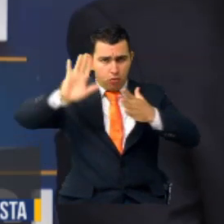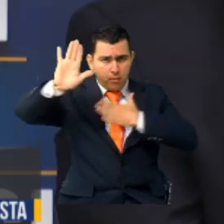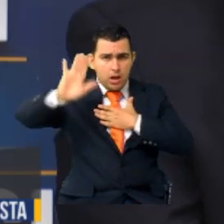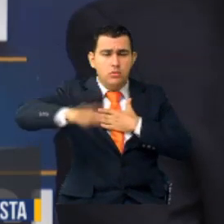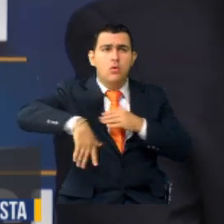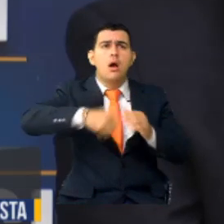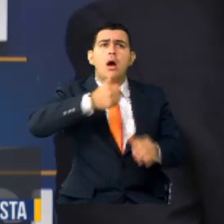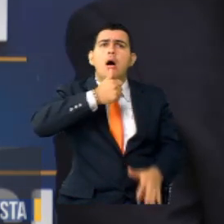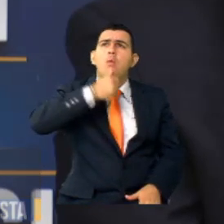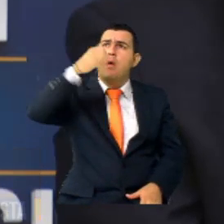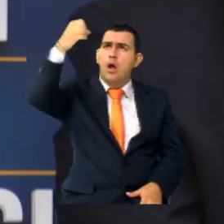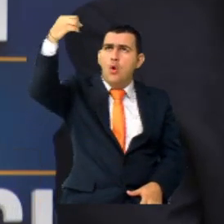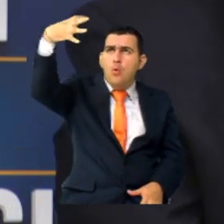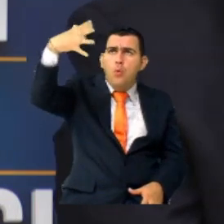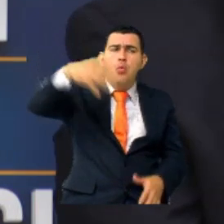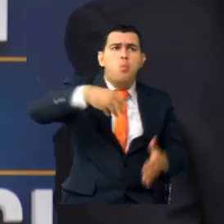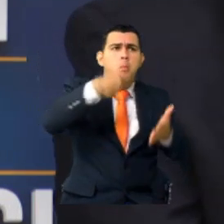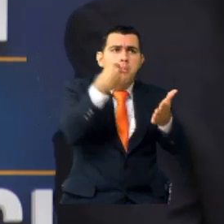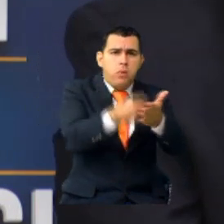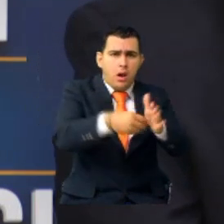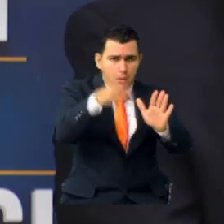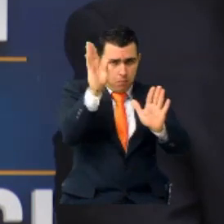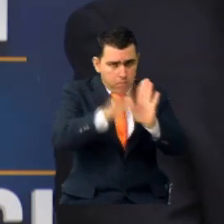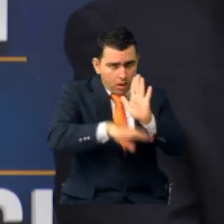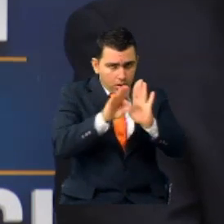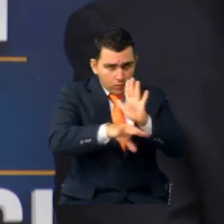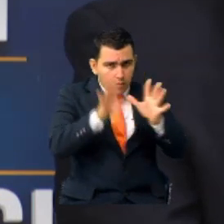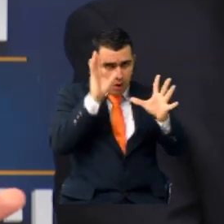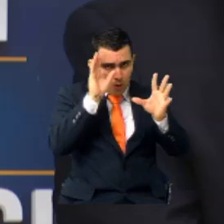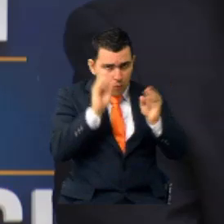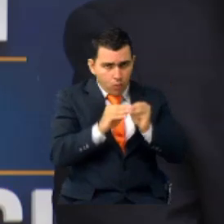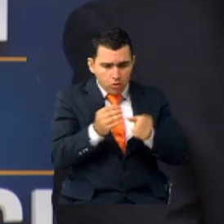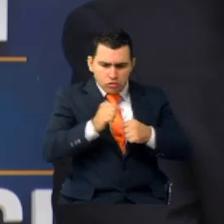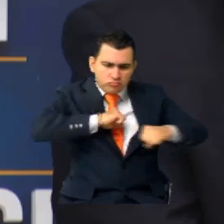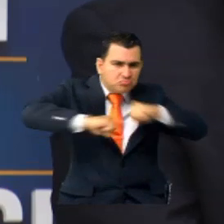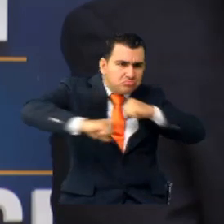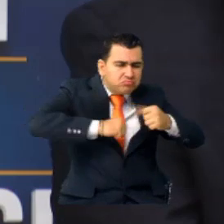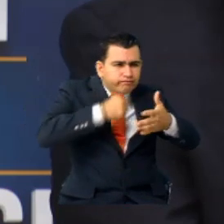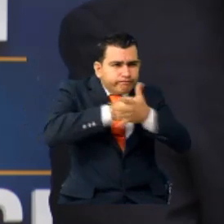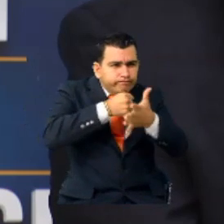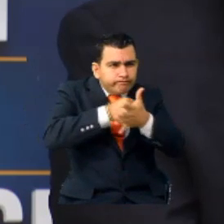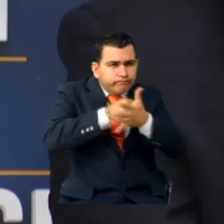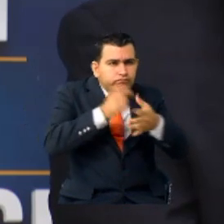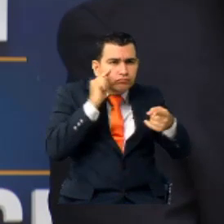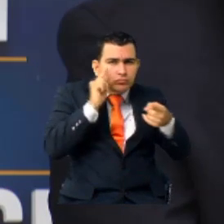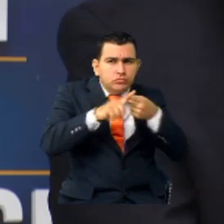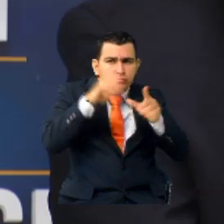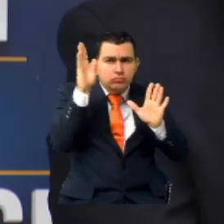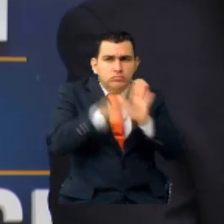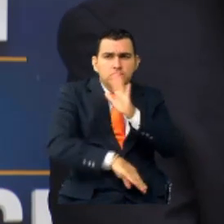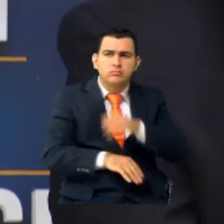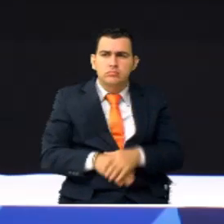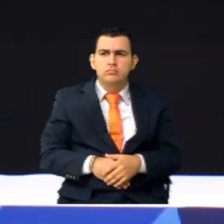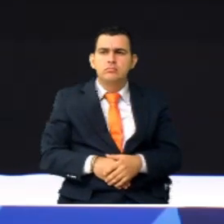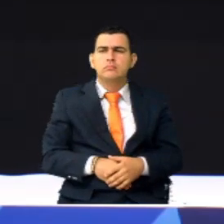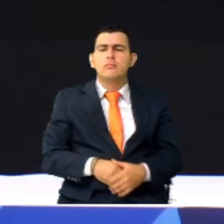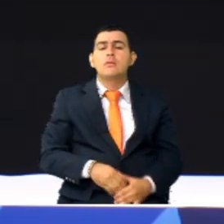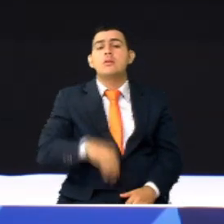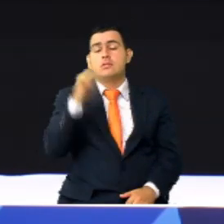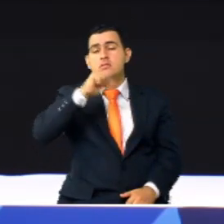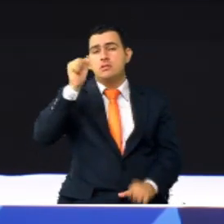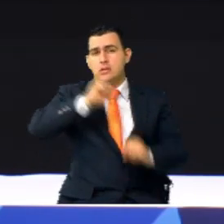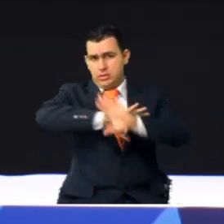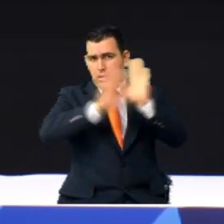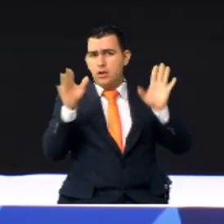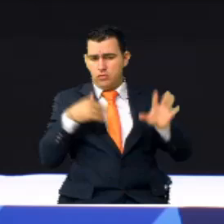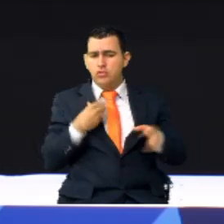servicios públicos en la ciudad de Barrancabermeja? ¿Qué estrategias va a implementar para ello? Alberto, si llevaremos las gestiones necesarias. Primero